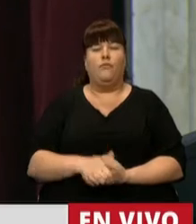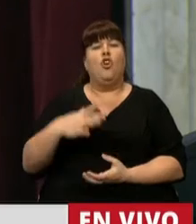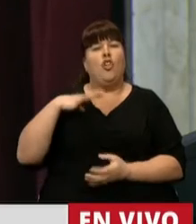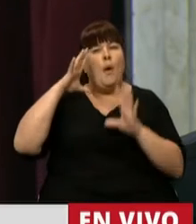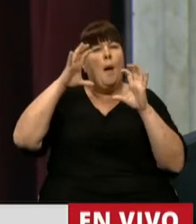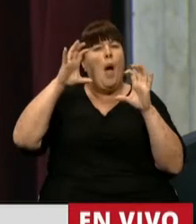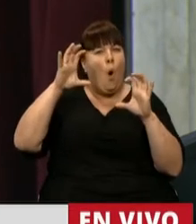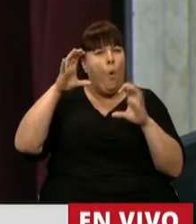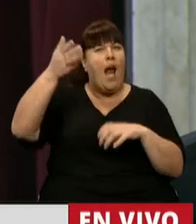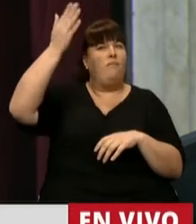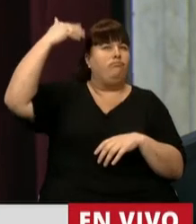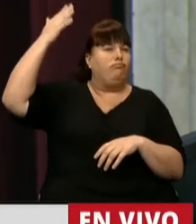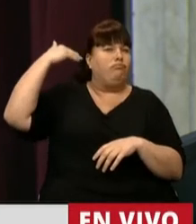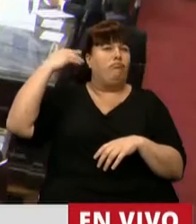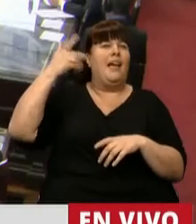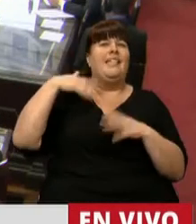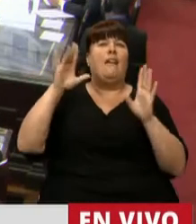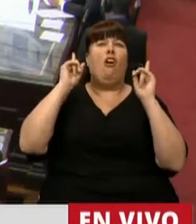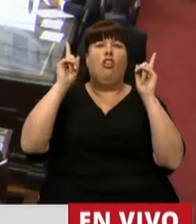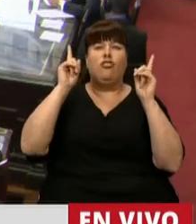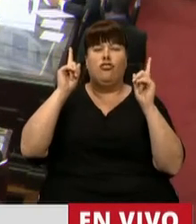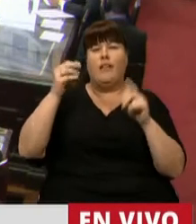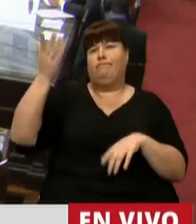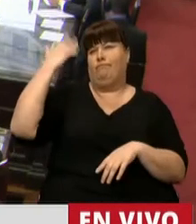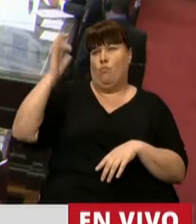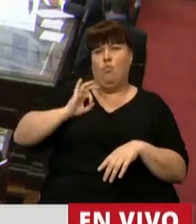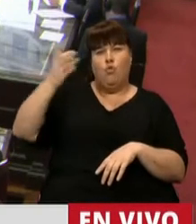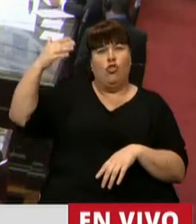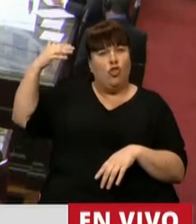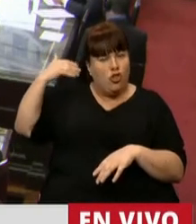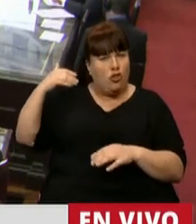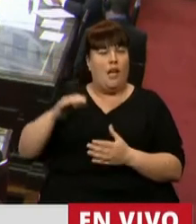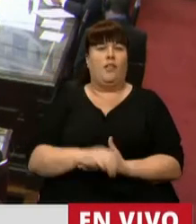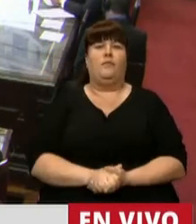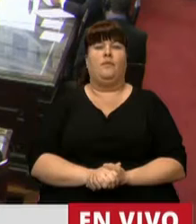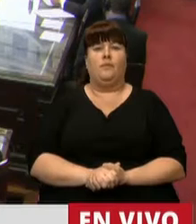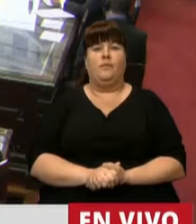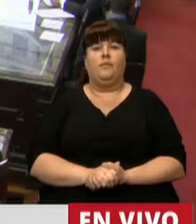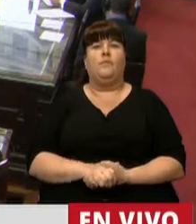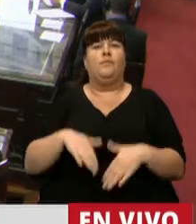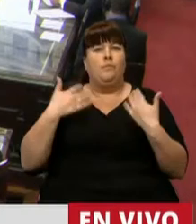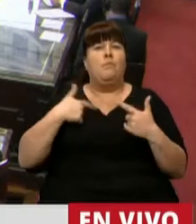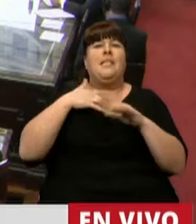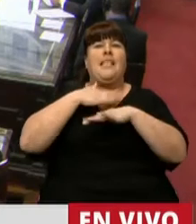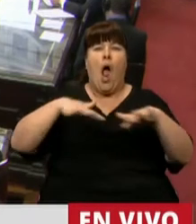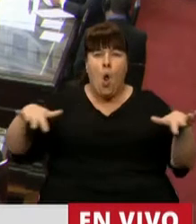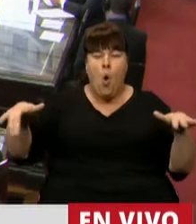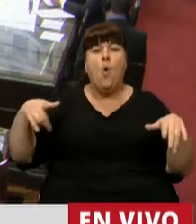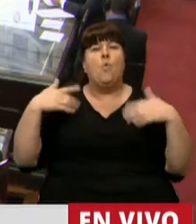Todavía recuerdo aquella época de docente hace muchos años atrás. ¿Cuántos de mis